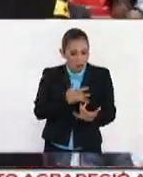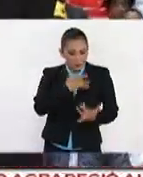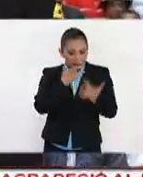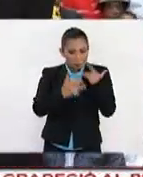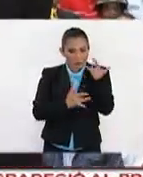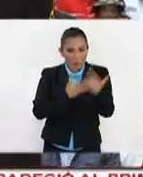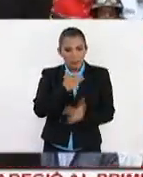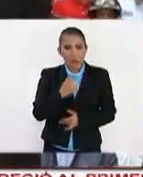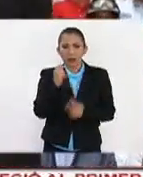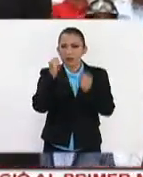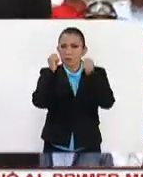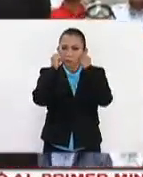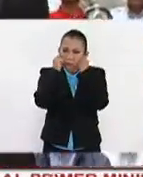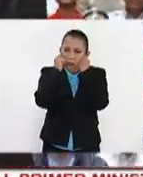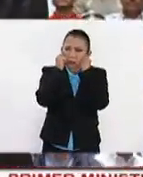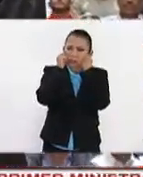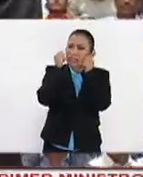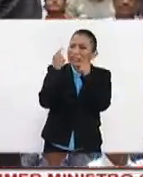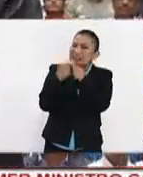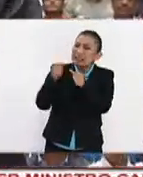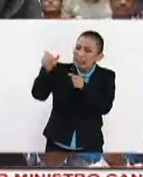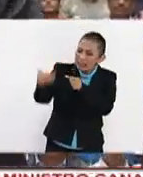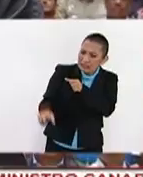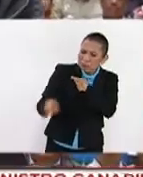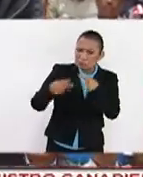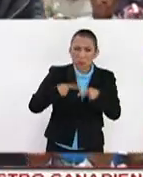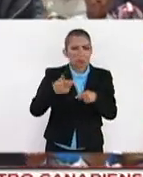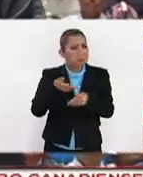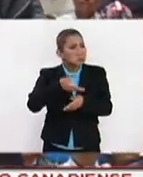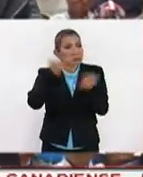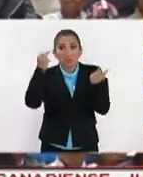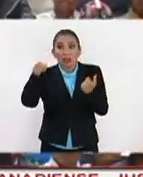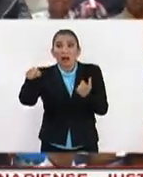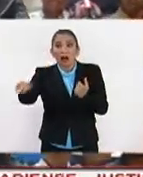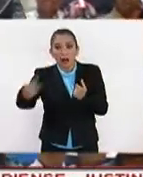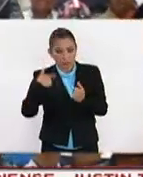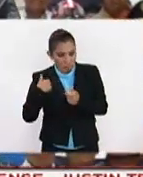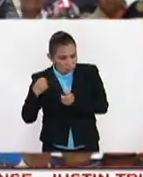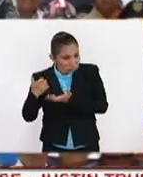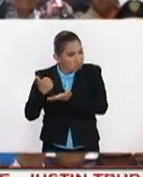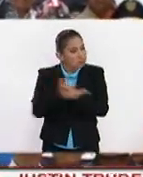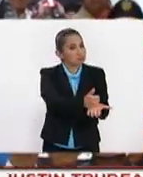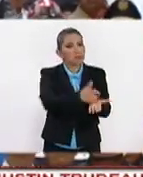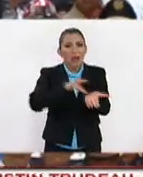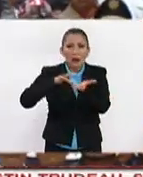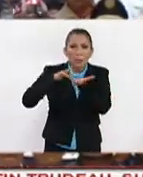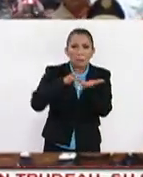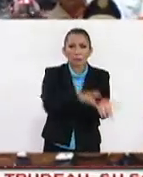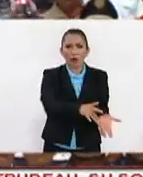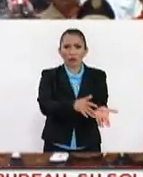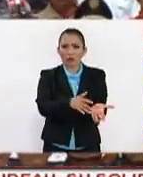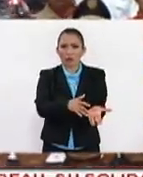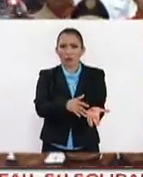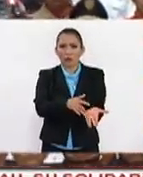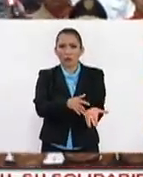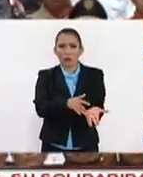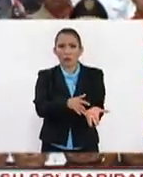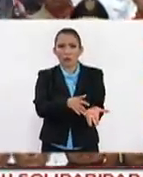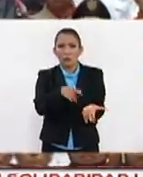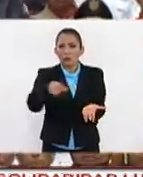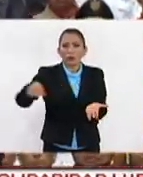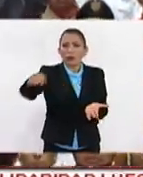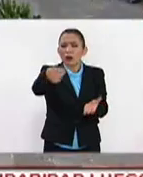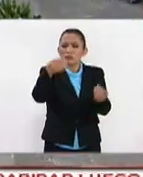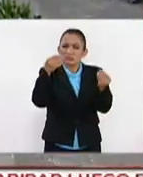sentido. No importando de quién se trate, se dejaron sentir el apoyo solidario